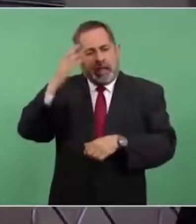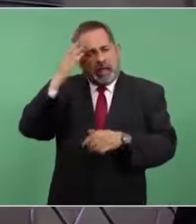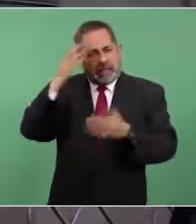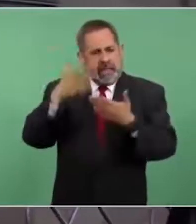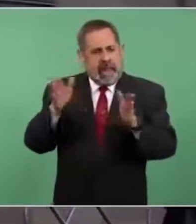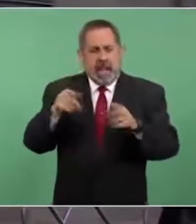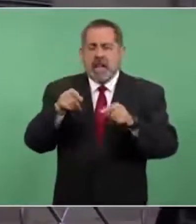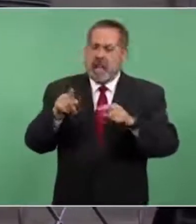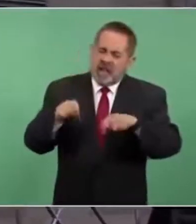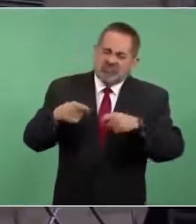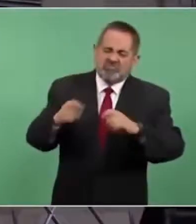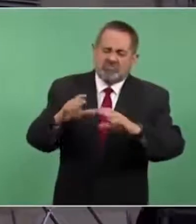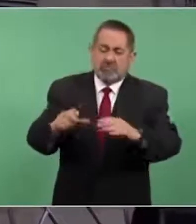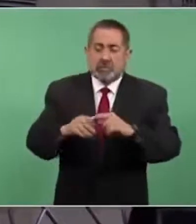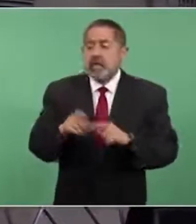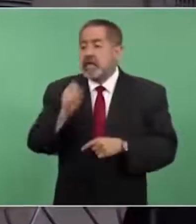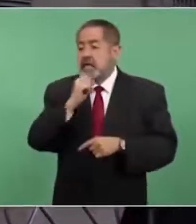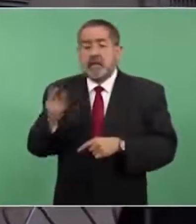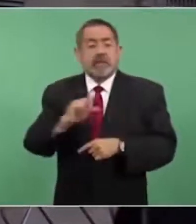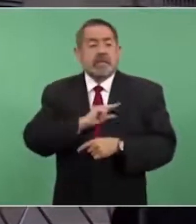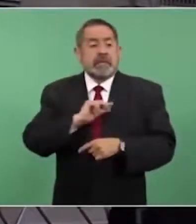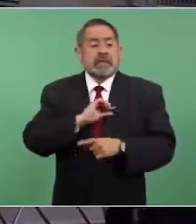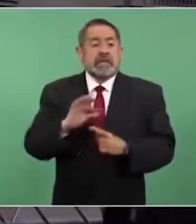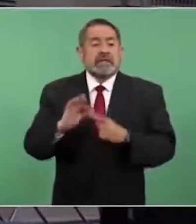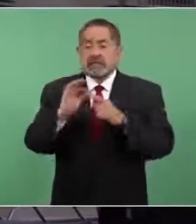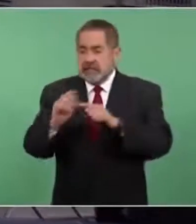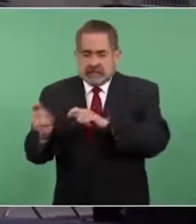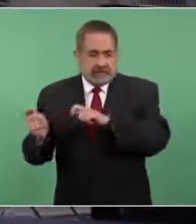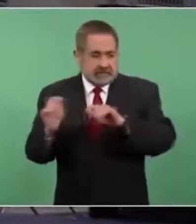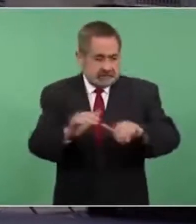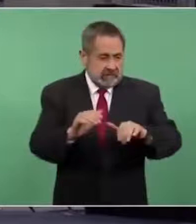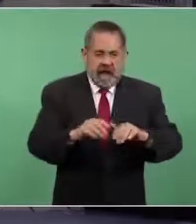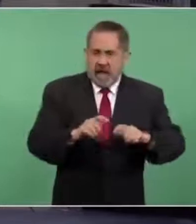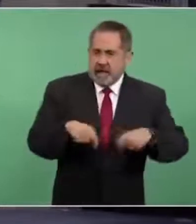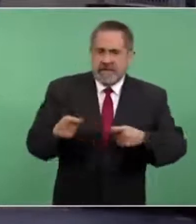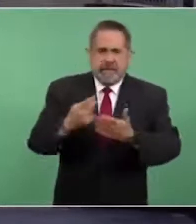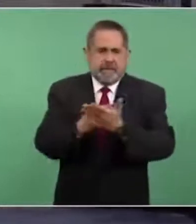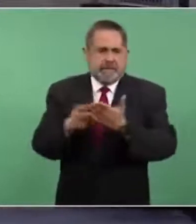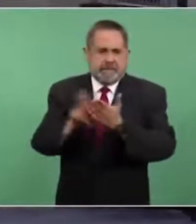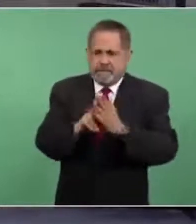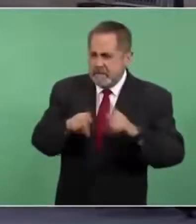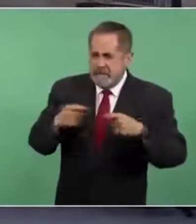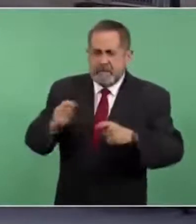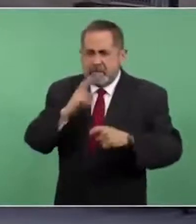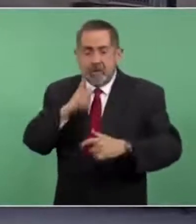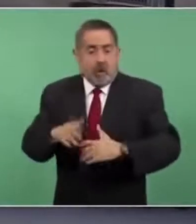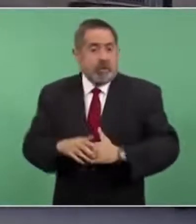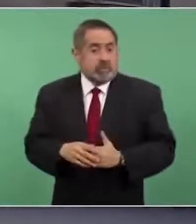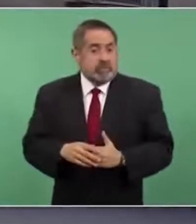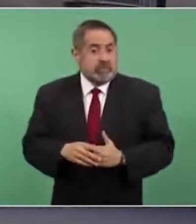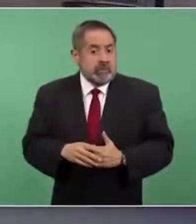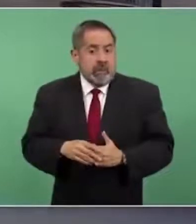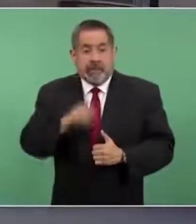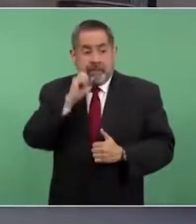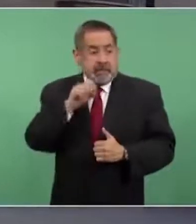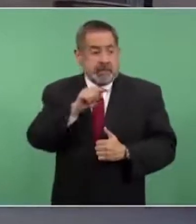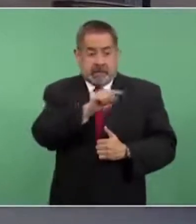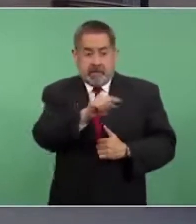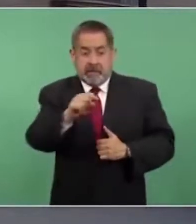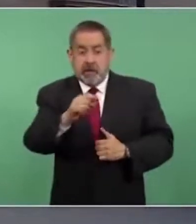para residentes o especialistas. La creación de nuevas escuelas de